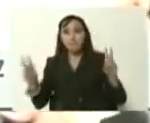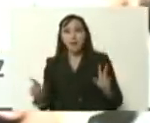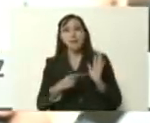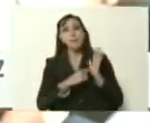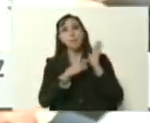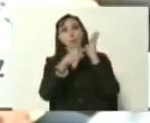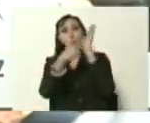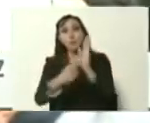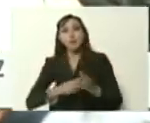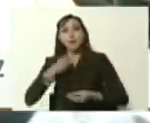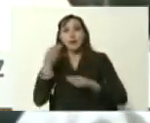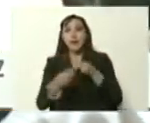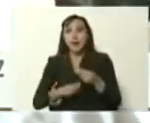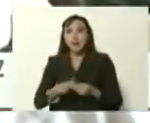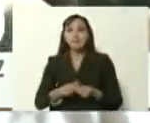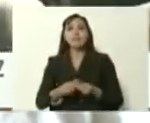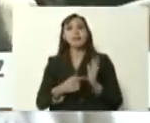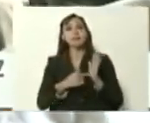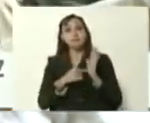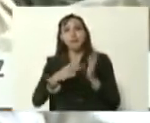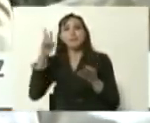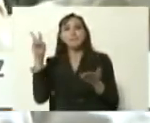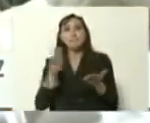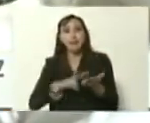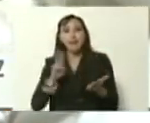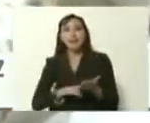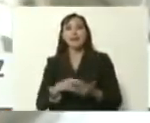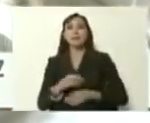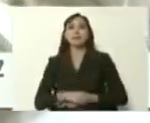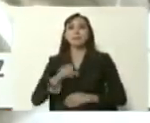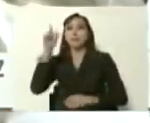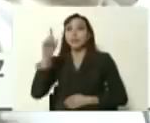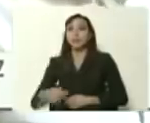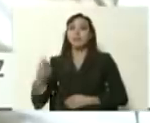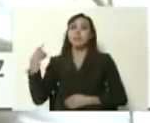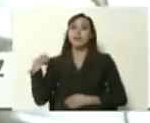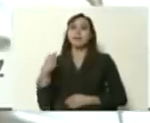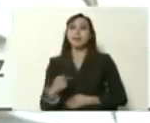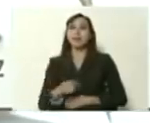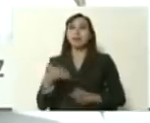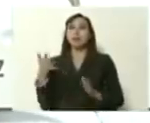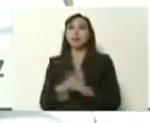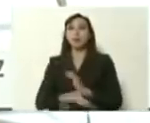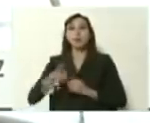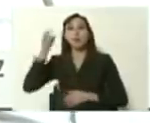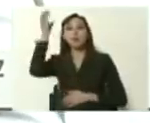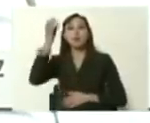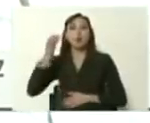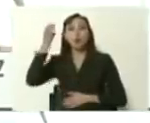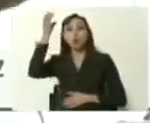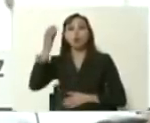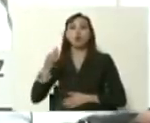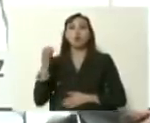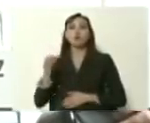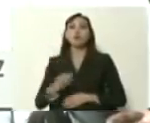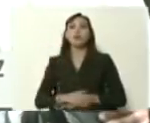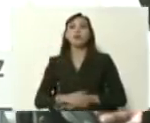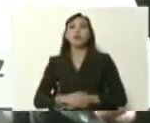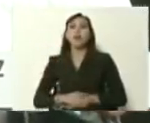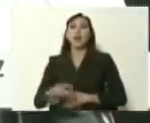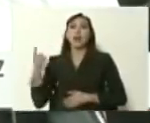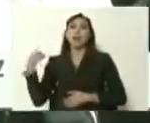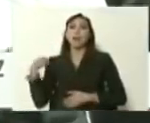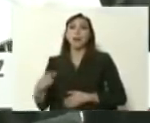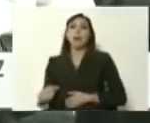mostrar transparencia y sobre todo tener la conciencia de lo que es